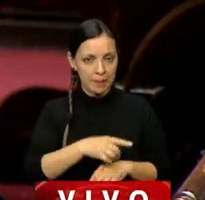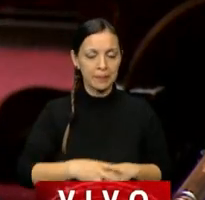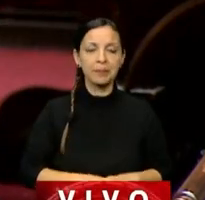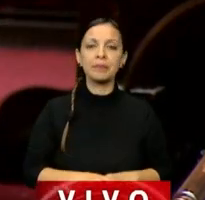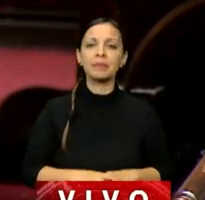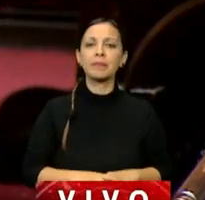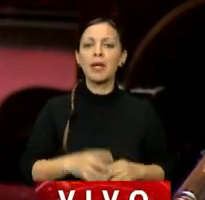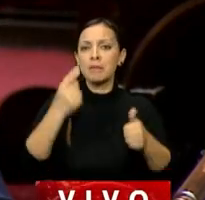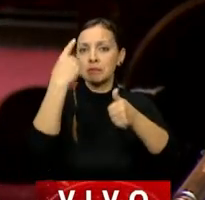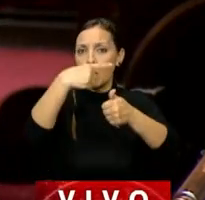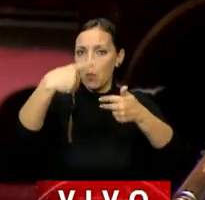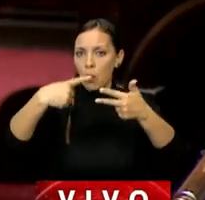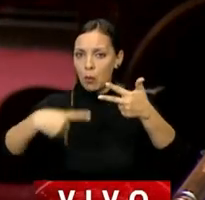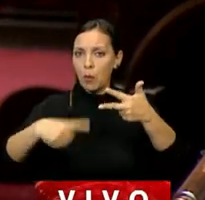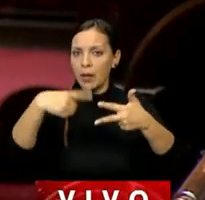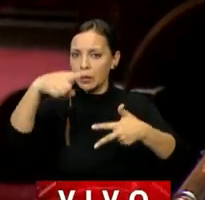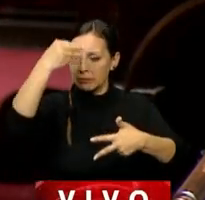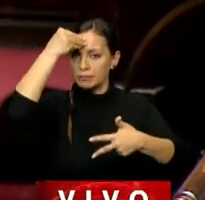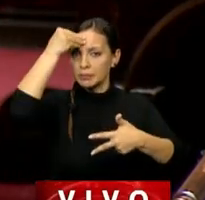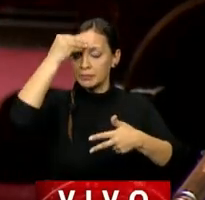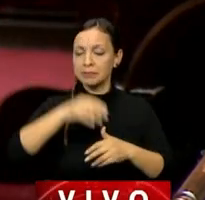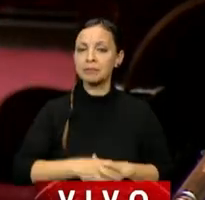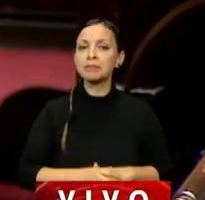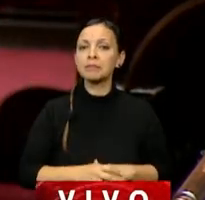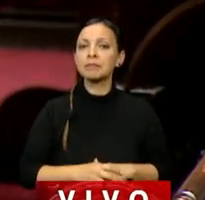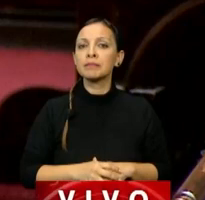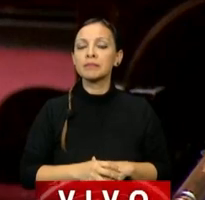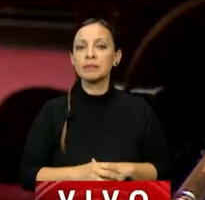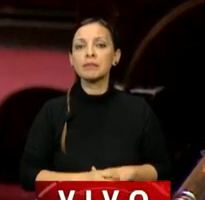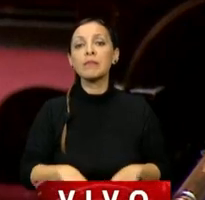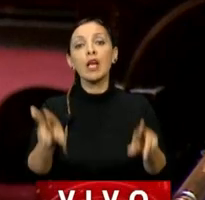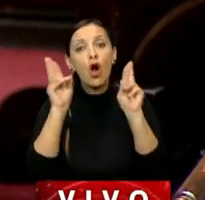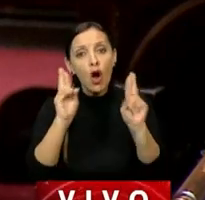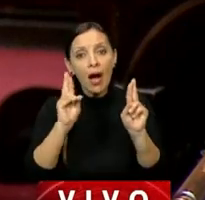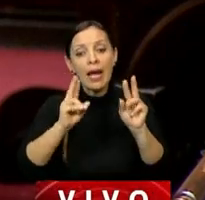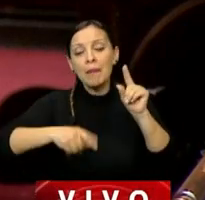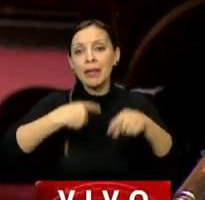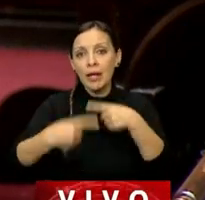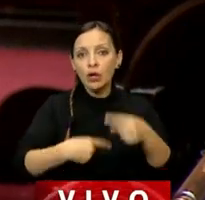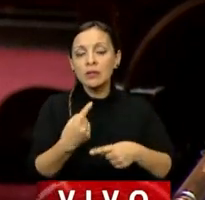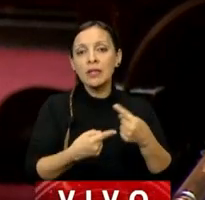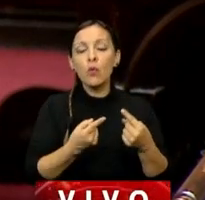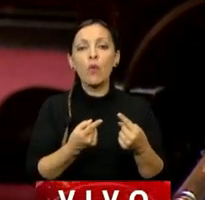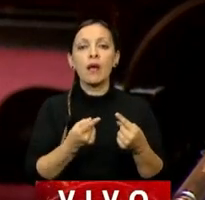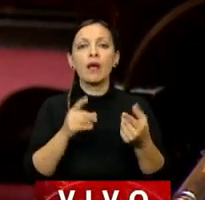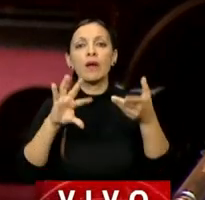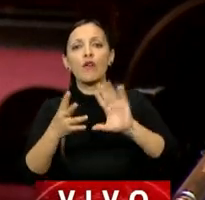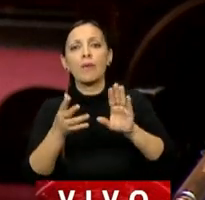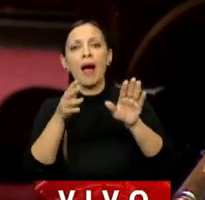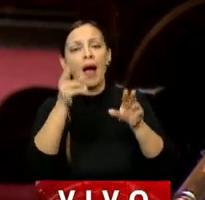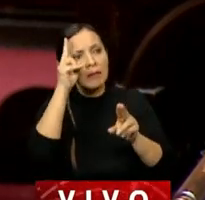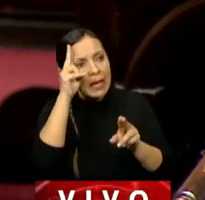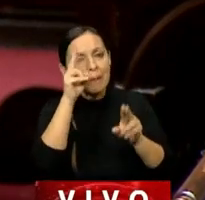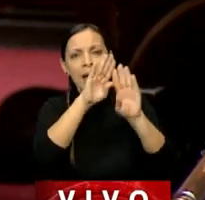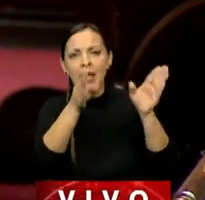esto para tenerlo presente y nuestras reglas y es lo que espero para que siga habiendo institucionalidad y